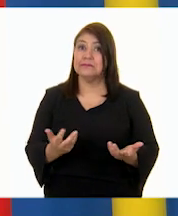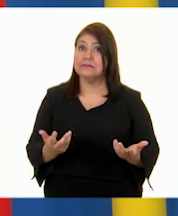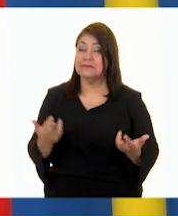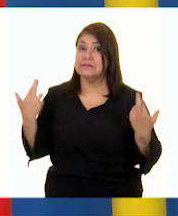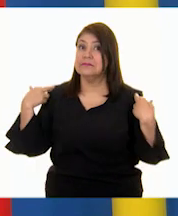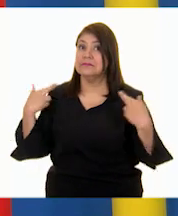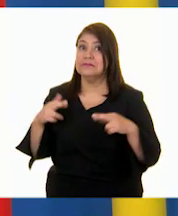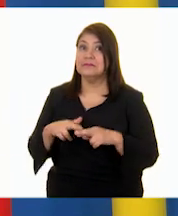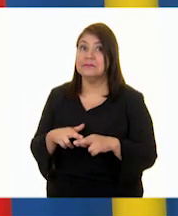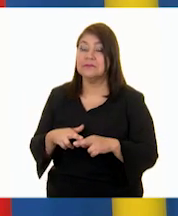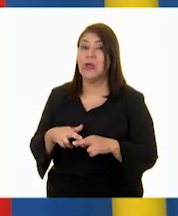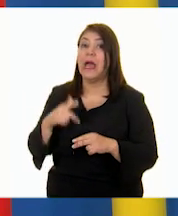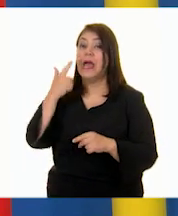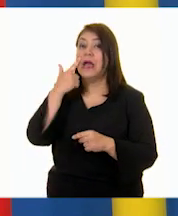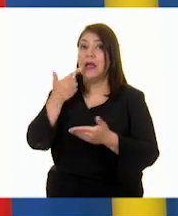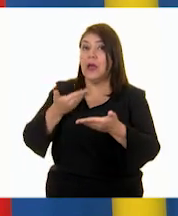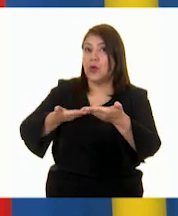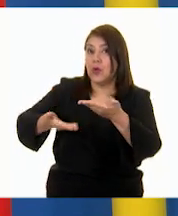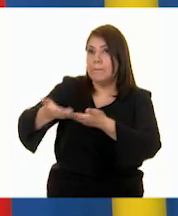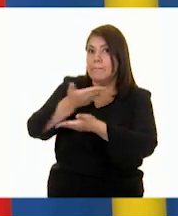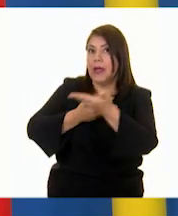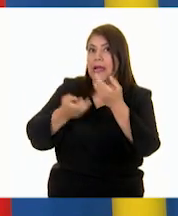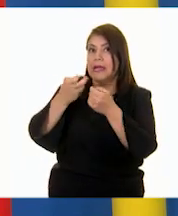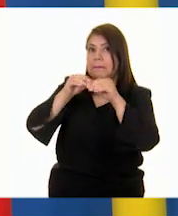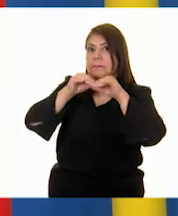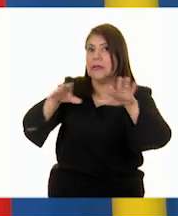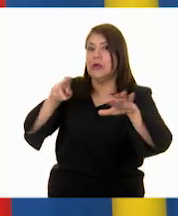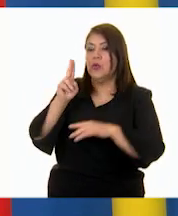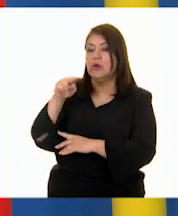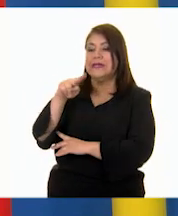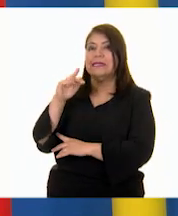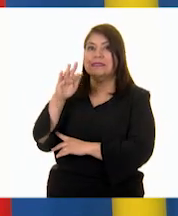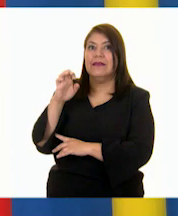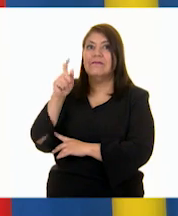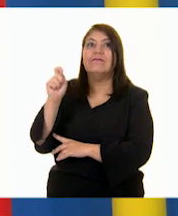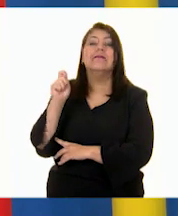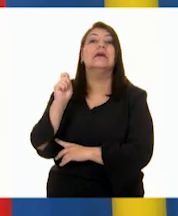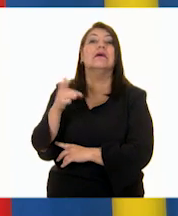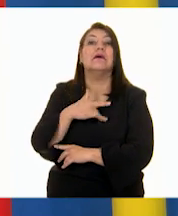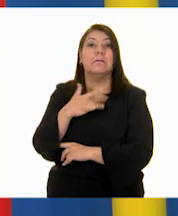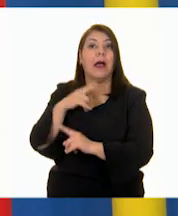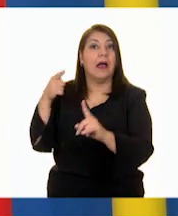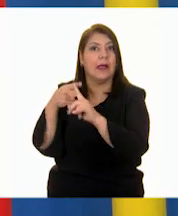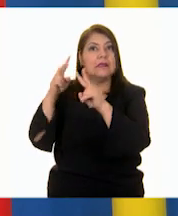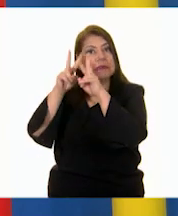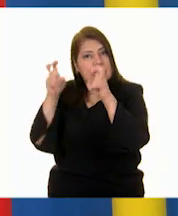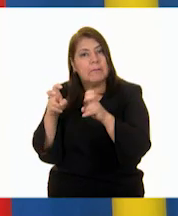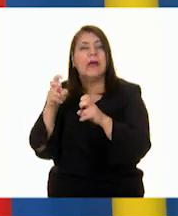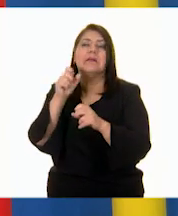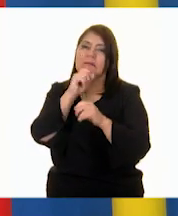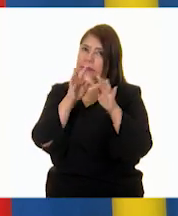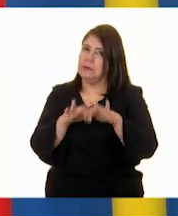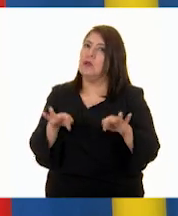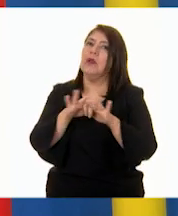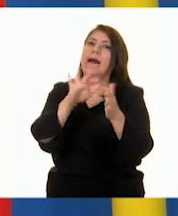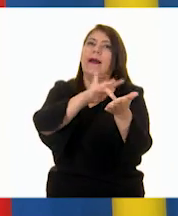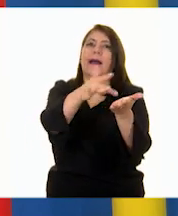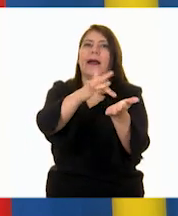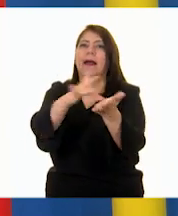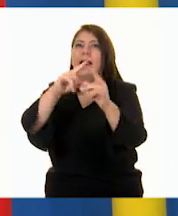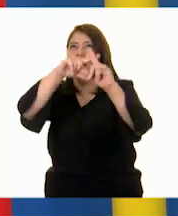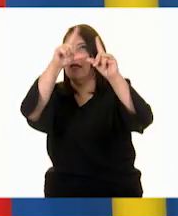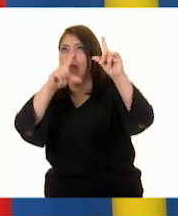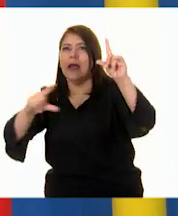Maestro, quisimos compartirlo porque, además de ser nuestro tema, consideramos importante agradecer a las niñas y los niños de México y